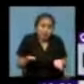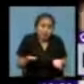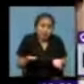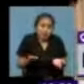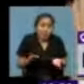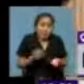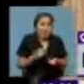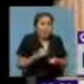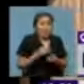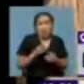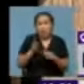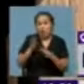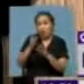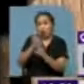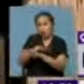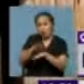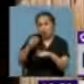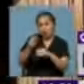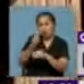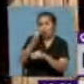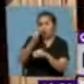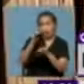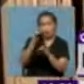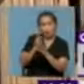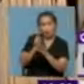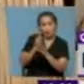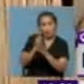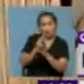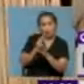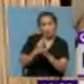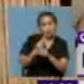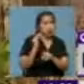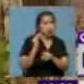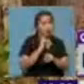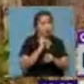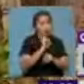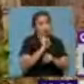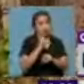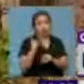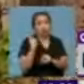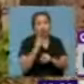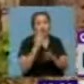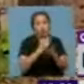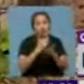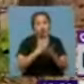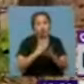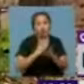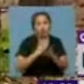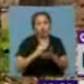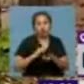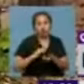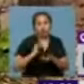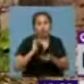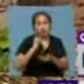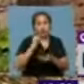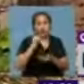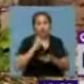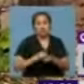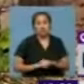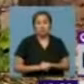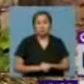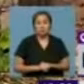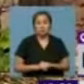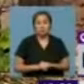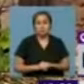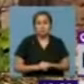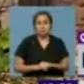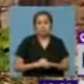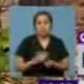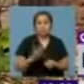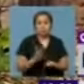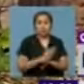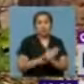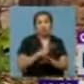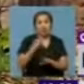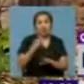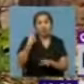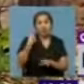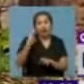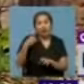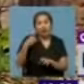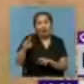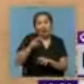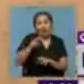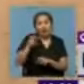calles Belgrano, Argañarás, Juana Manuela Gorriti, Bahía Blanca y Santa Bárbara, y en las avenidas Italia, El Éxodo,